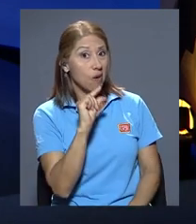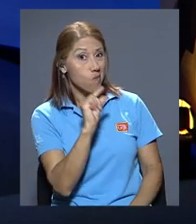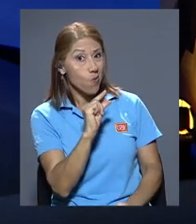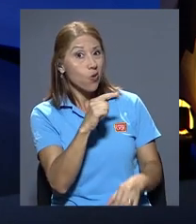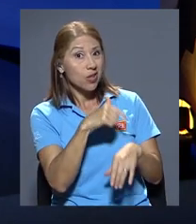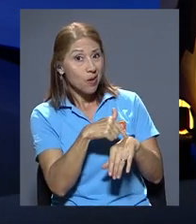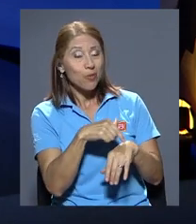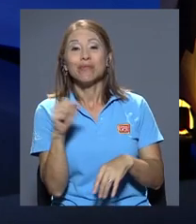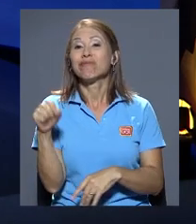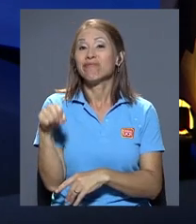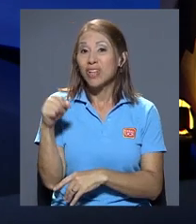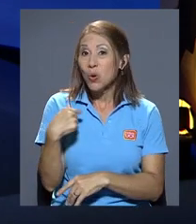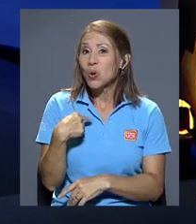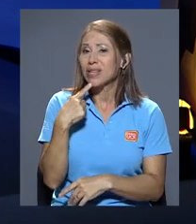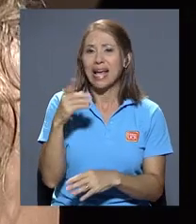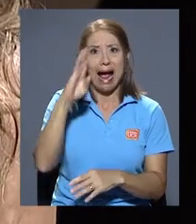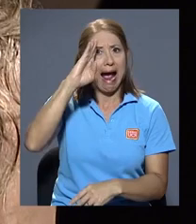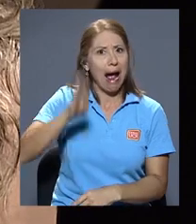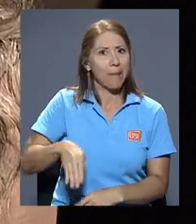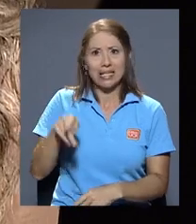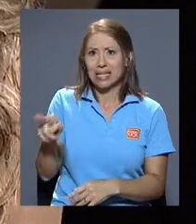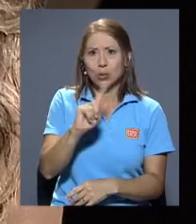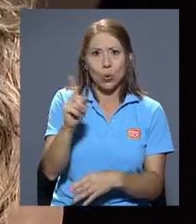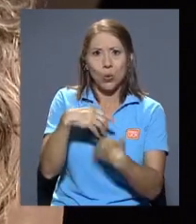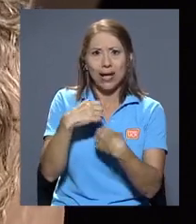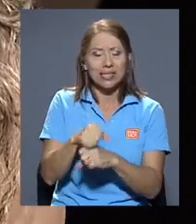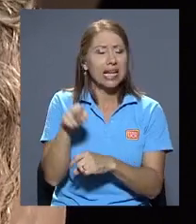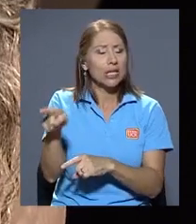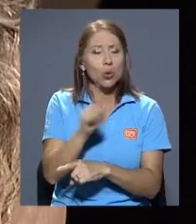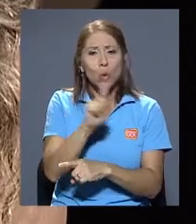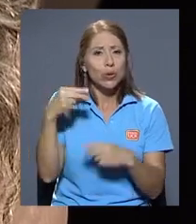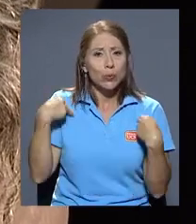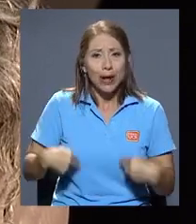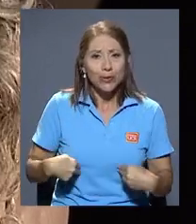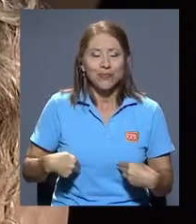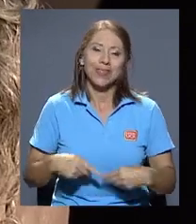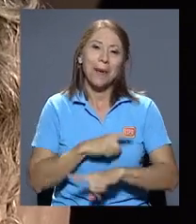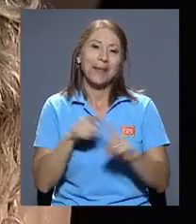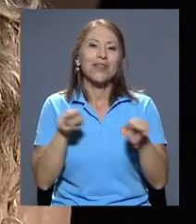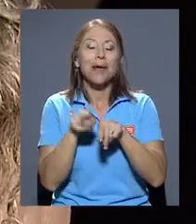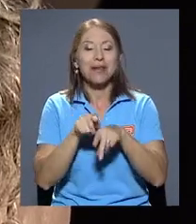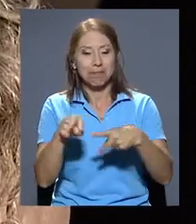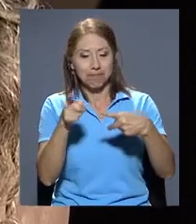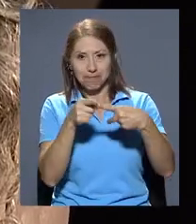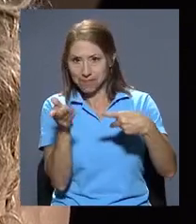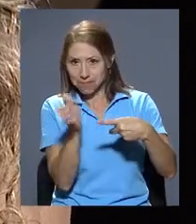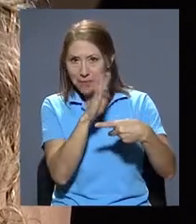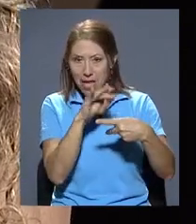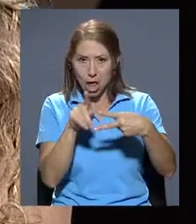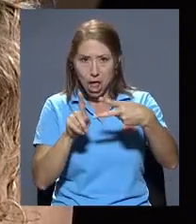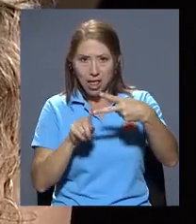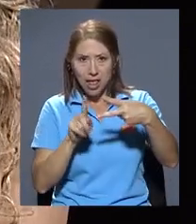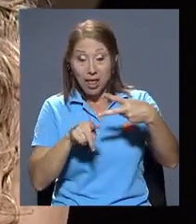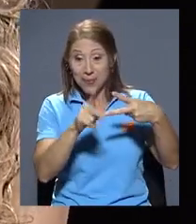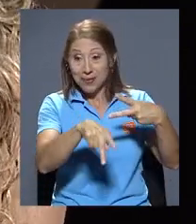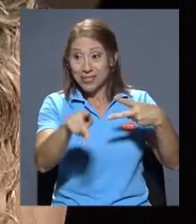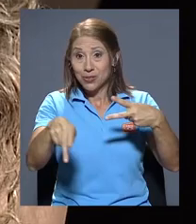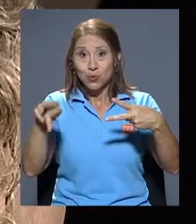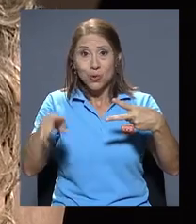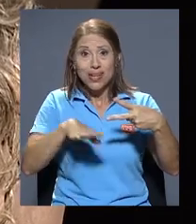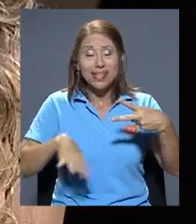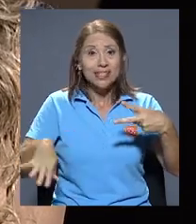jamás lo van a hacer, eso es completamente inhumano. Pero por otro lado, la otra reacción que me parece muy interesante del público es poder